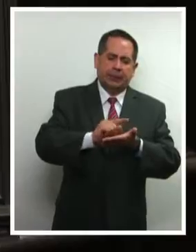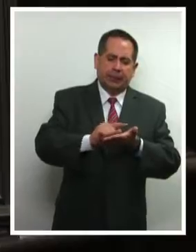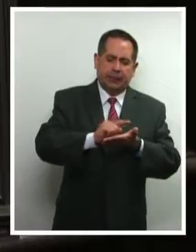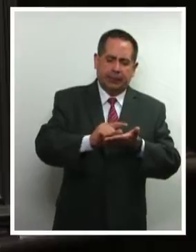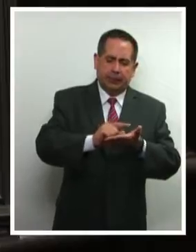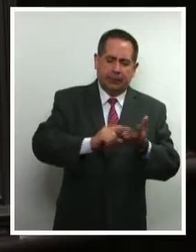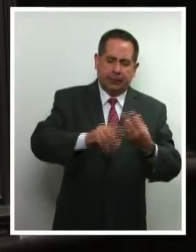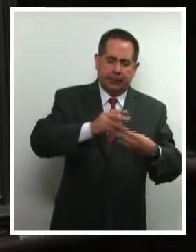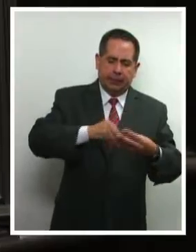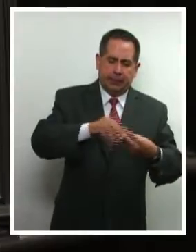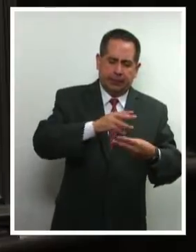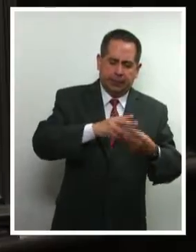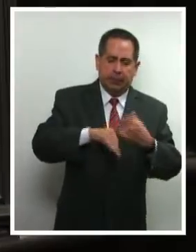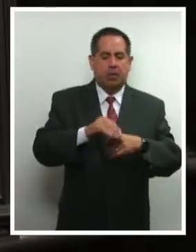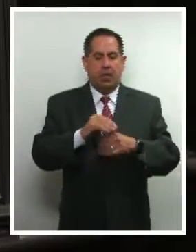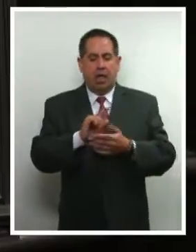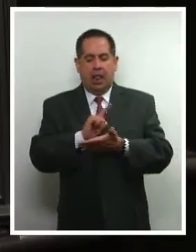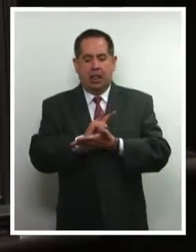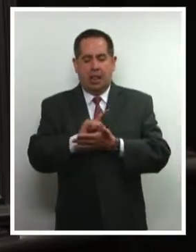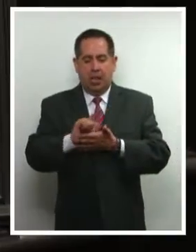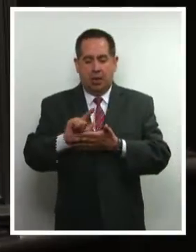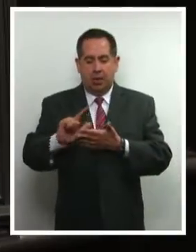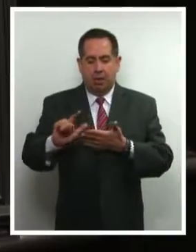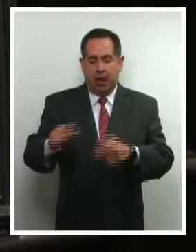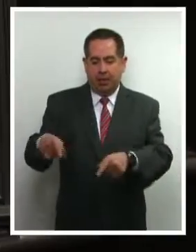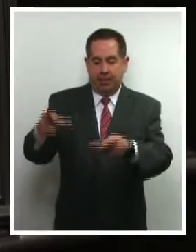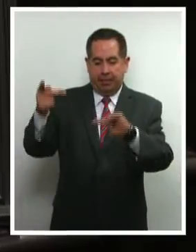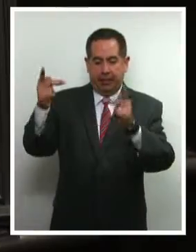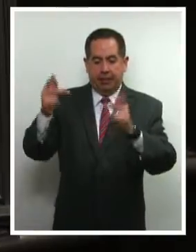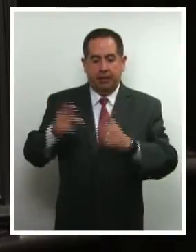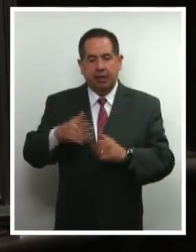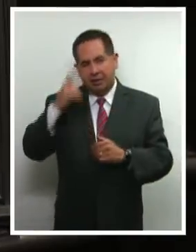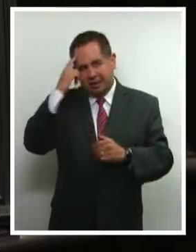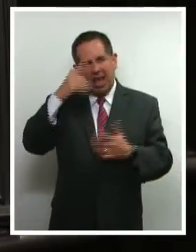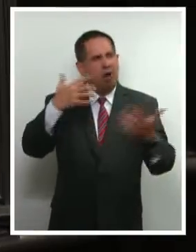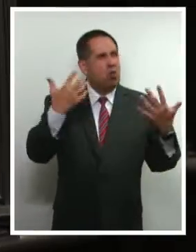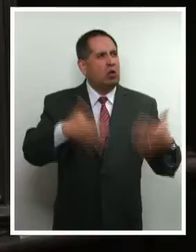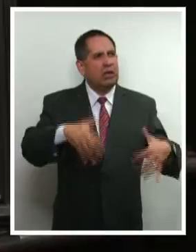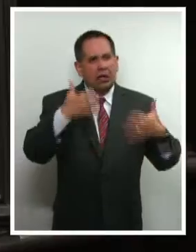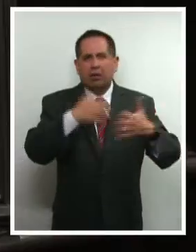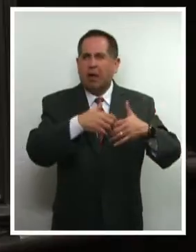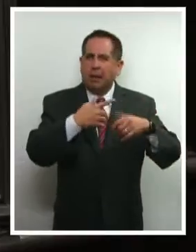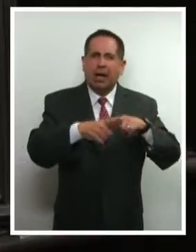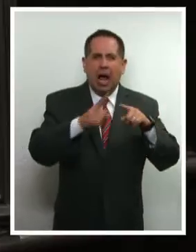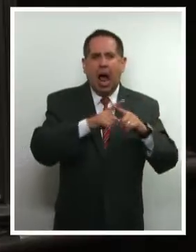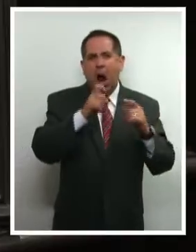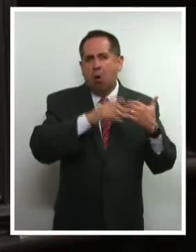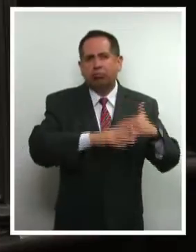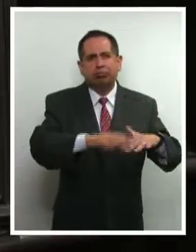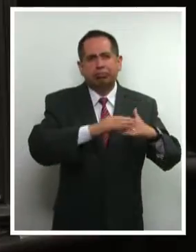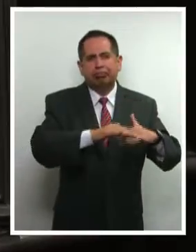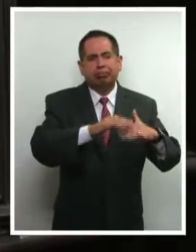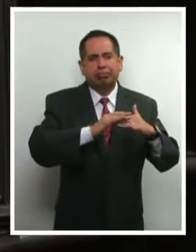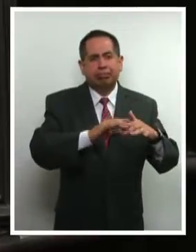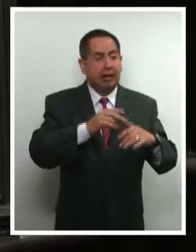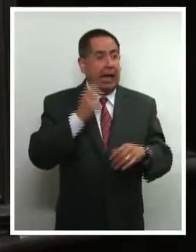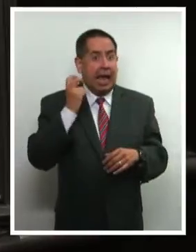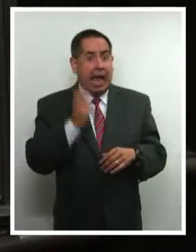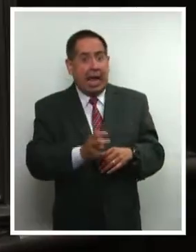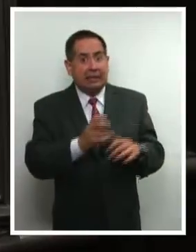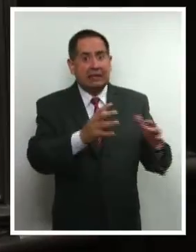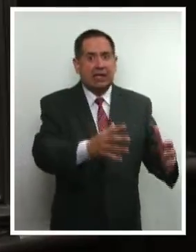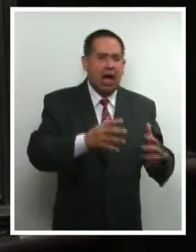a utilizar el agua, ¿no? El agua que se emplea en los procesos productivos de las empresas o en